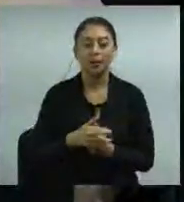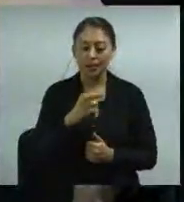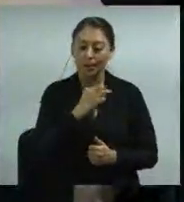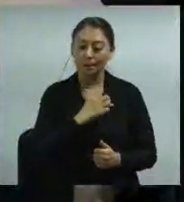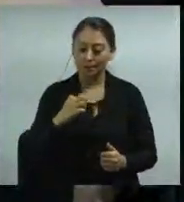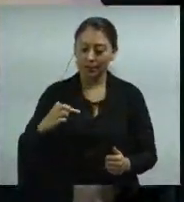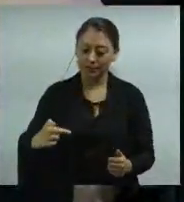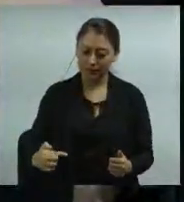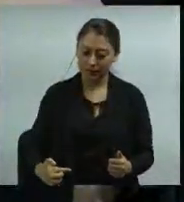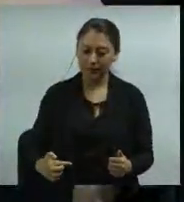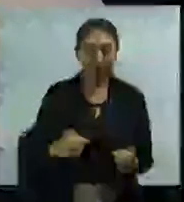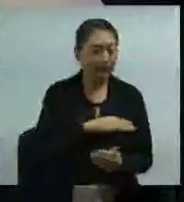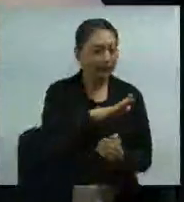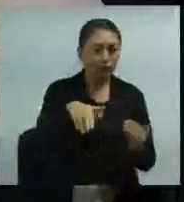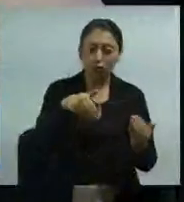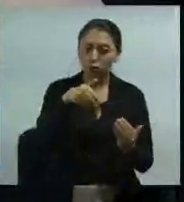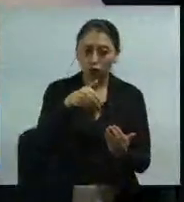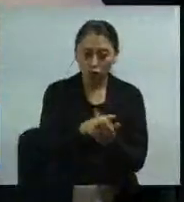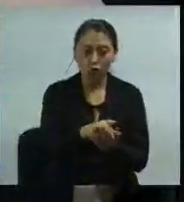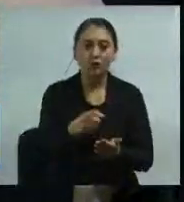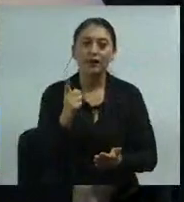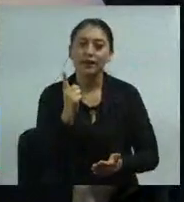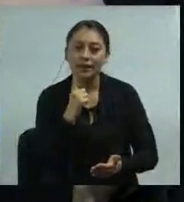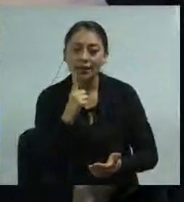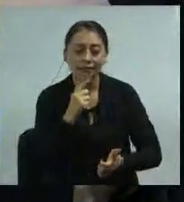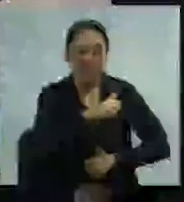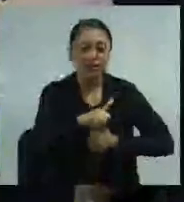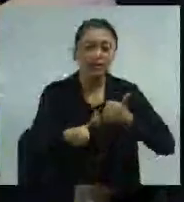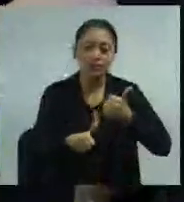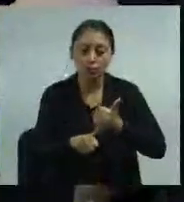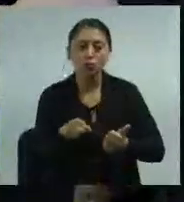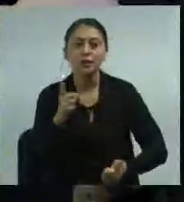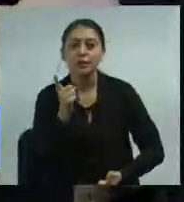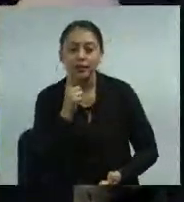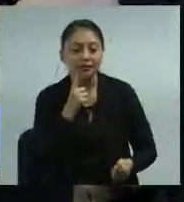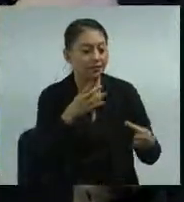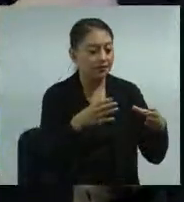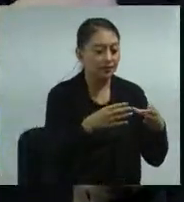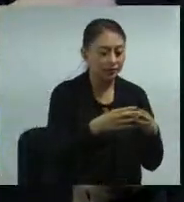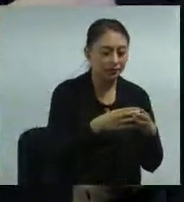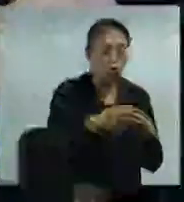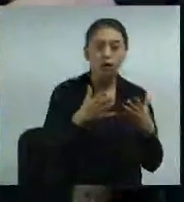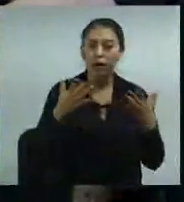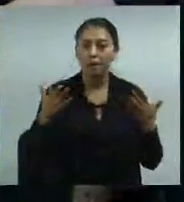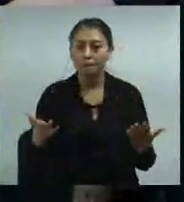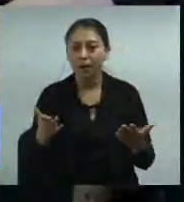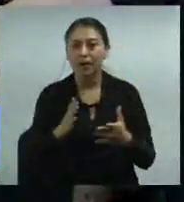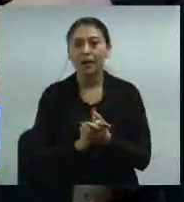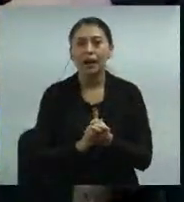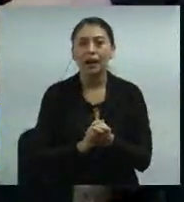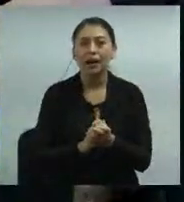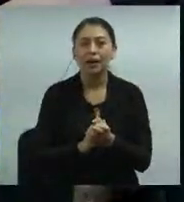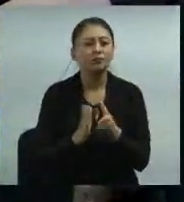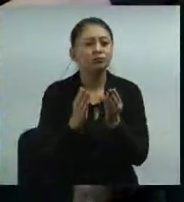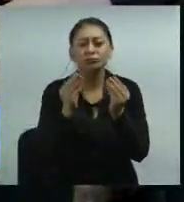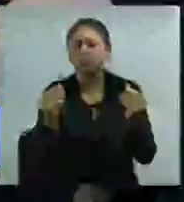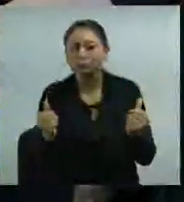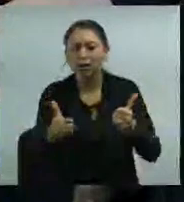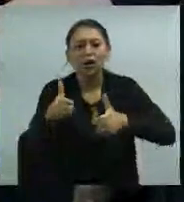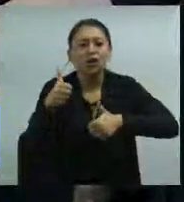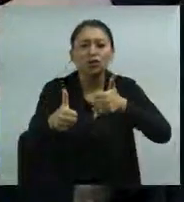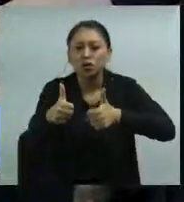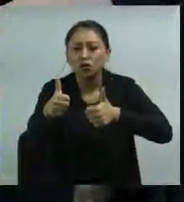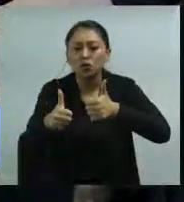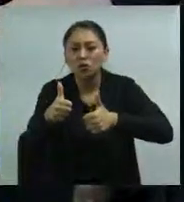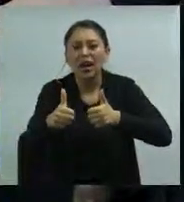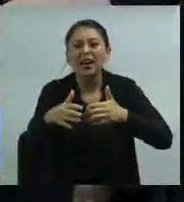Presidente, colegas, jefes y subjefes de bloque, para desvanecer la duda en cuanto al plazo que establece